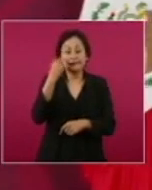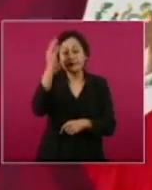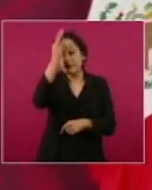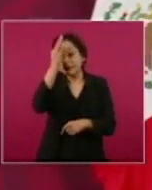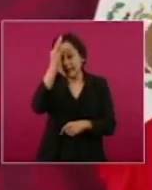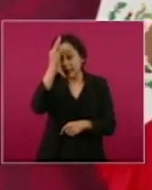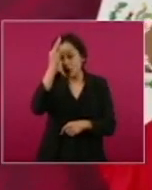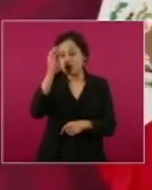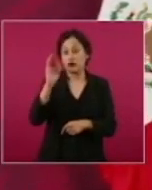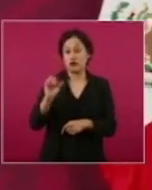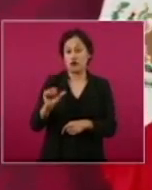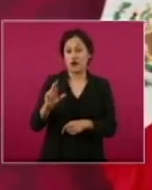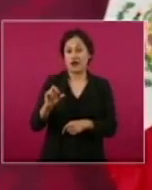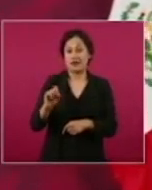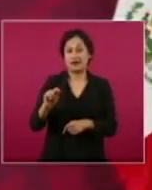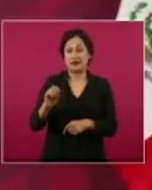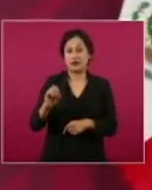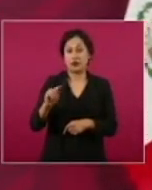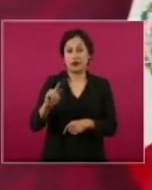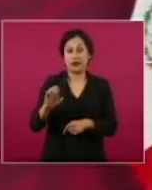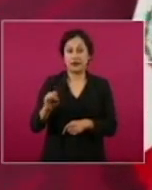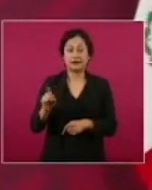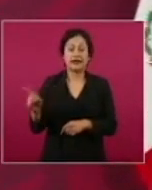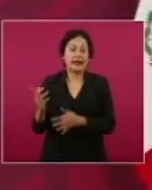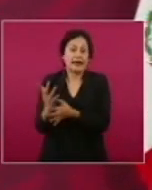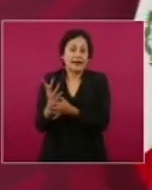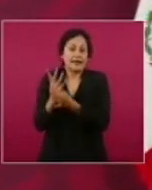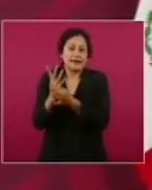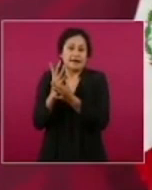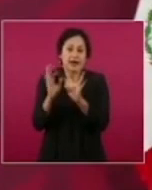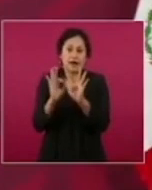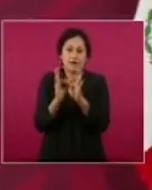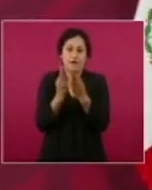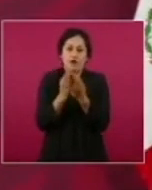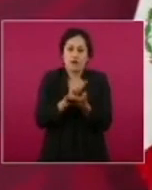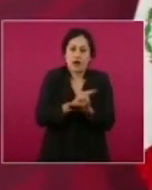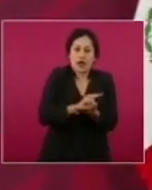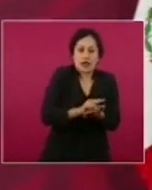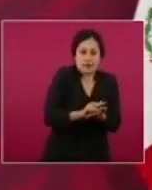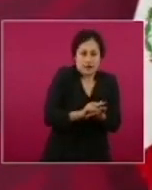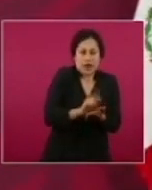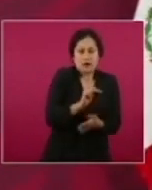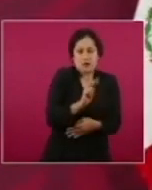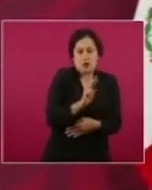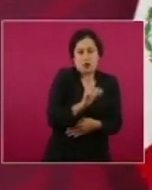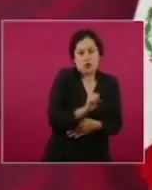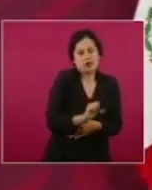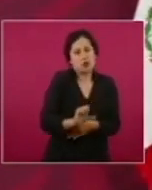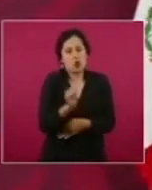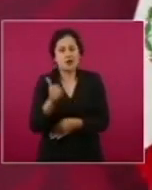las reglas de una vez. Ebrard sostuvo que lo que él pretende como posible candidato presidencial es